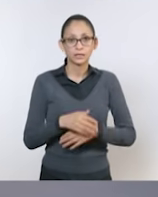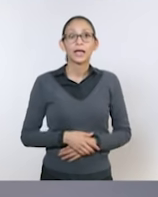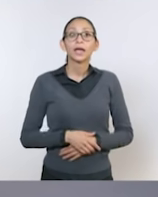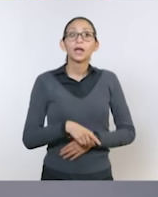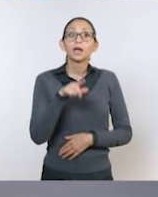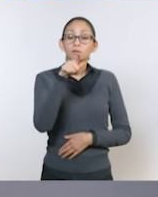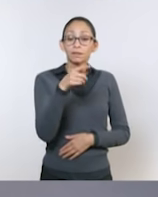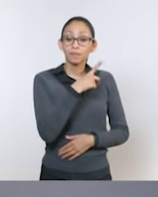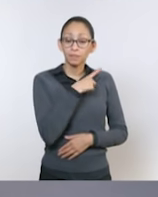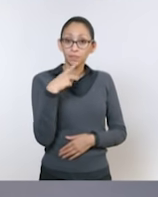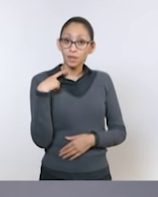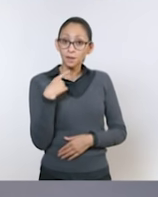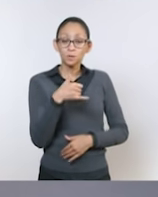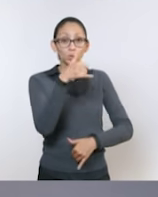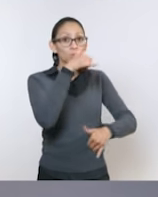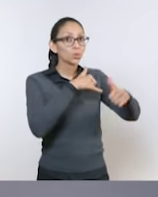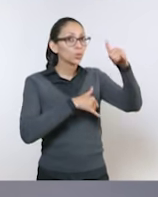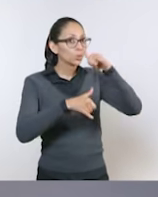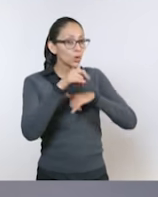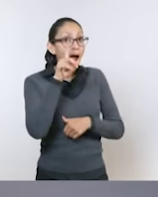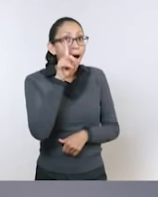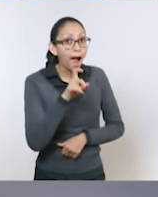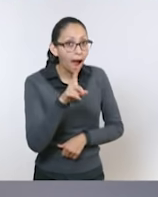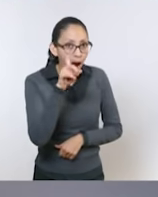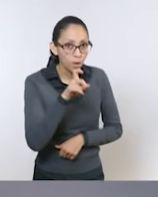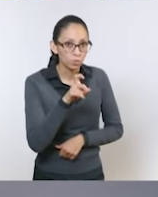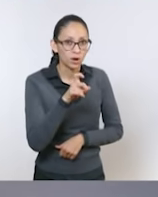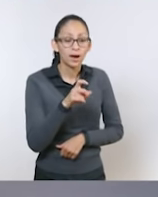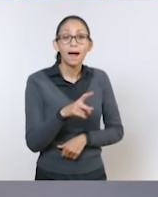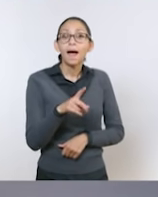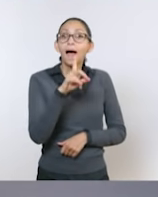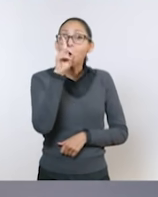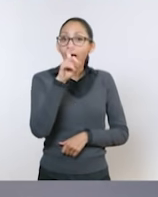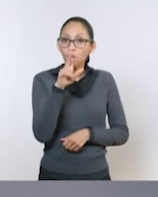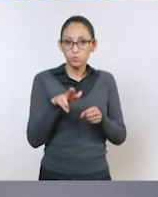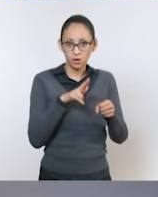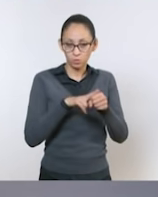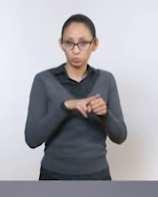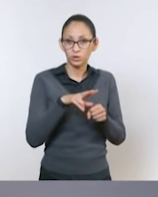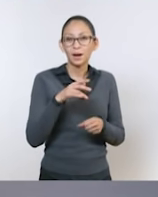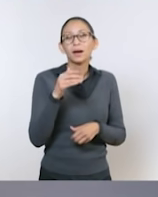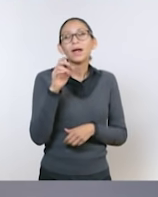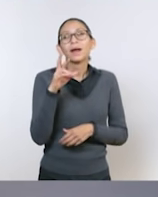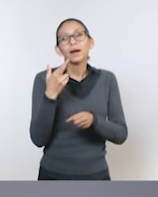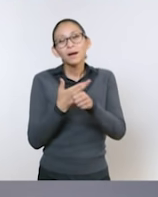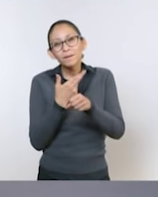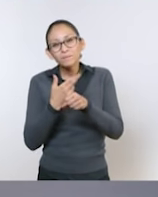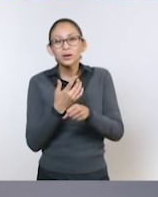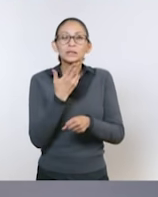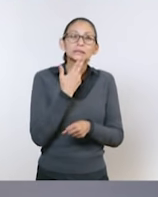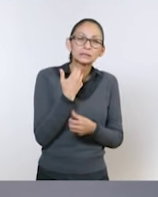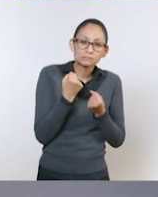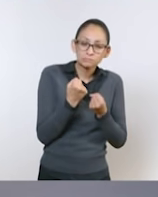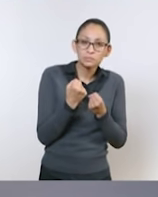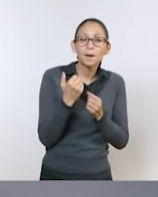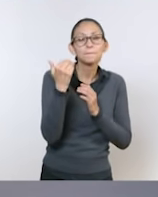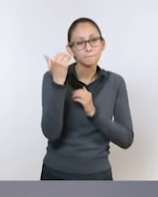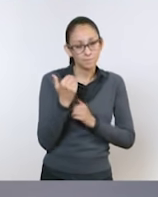Consume abundante agua y evita bebidas azucaradas y